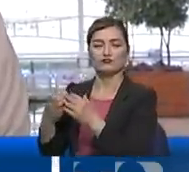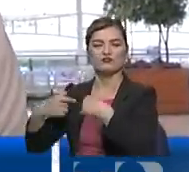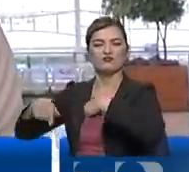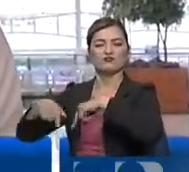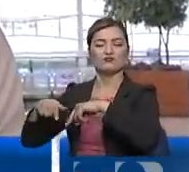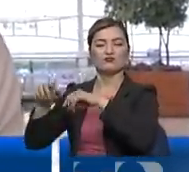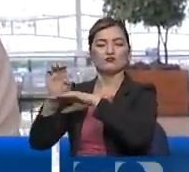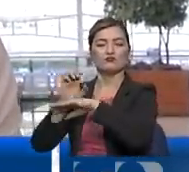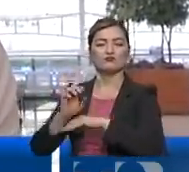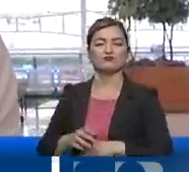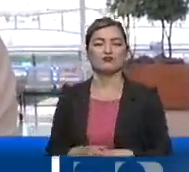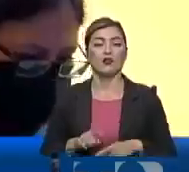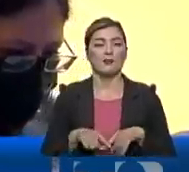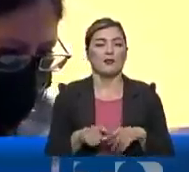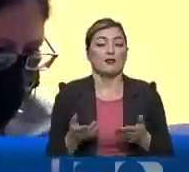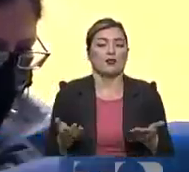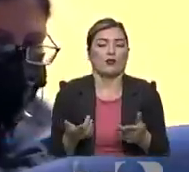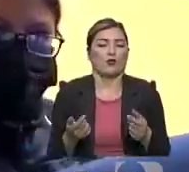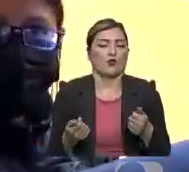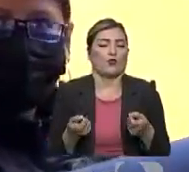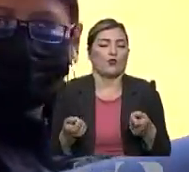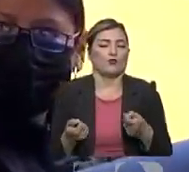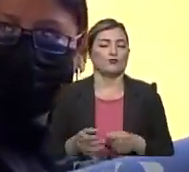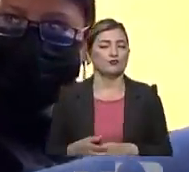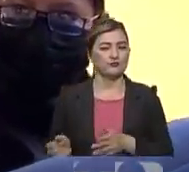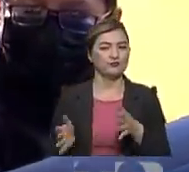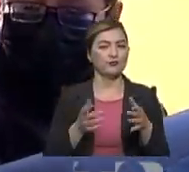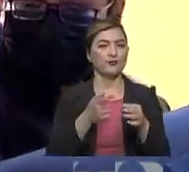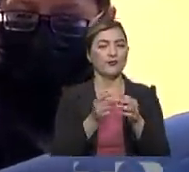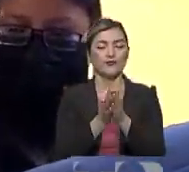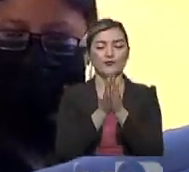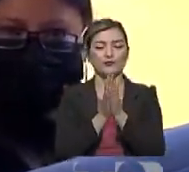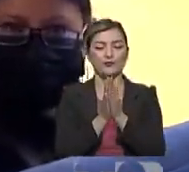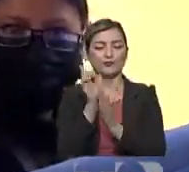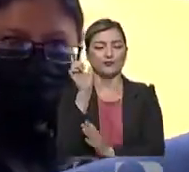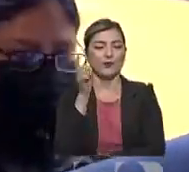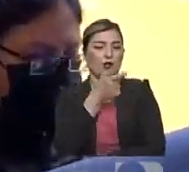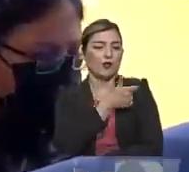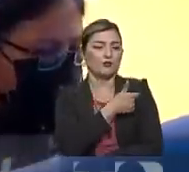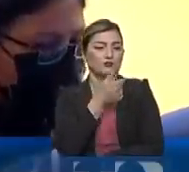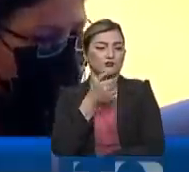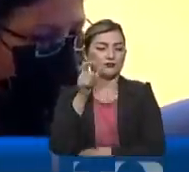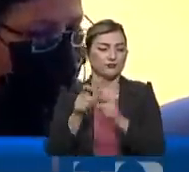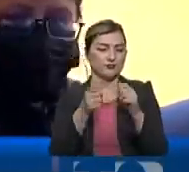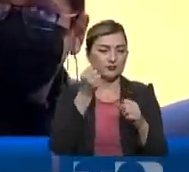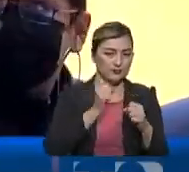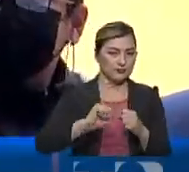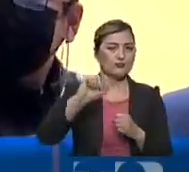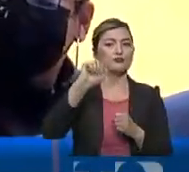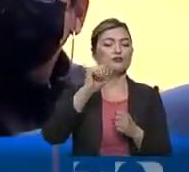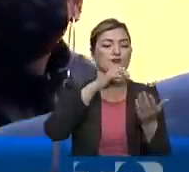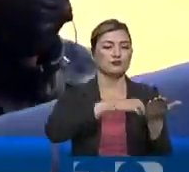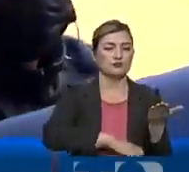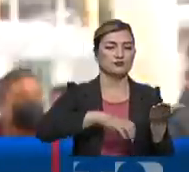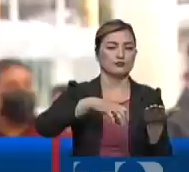Ecuador, según donde se realicen los controles. En Quito también están solicitando el carné de vacunación a los viajeros que se movilizan hacia las